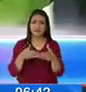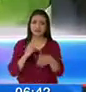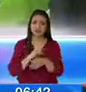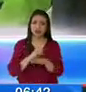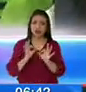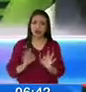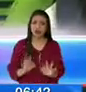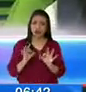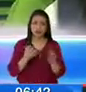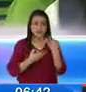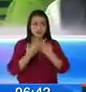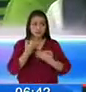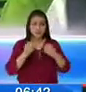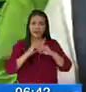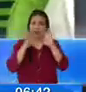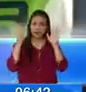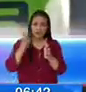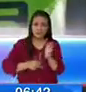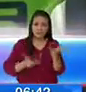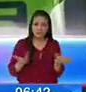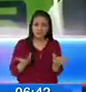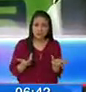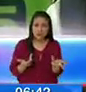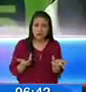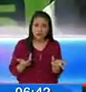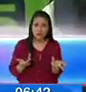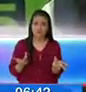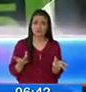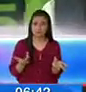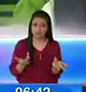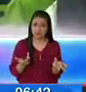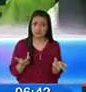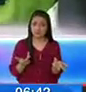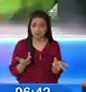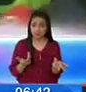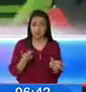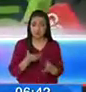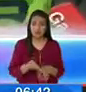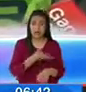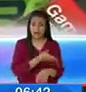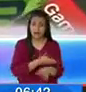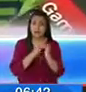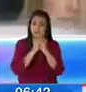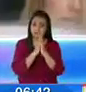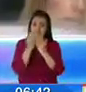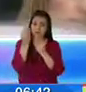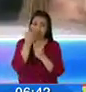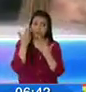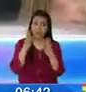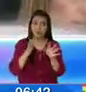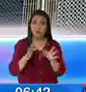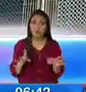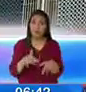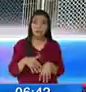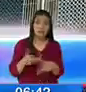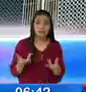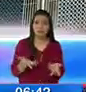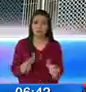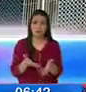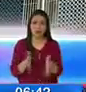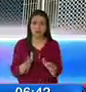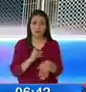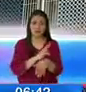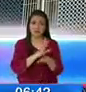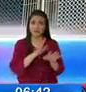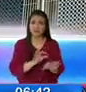Fiscalización, que nos explique este tema porque teníamos entendido que ha sido solicitada la información. Preocupa en la bancada que desde la